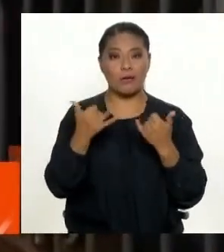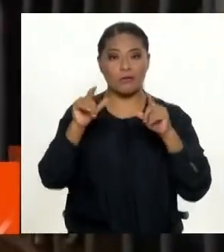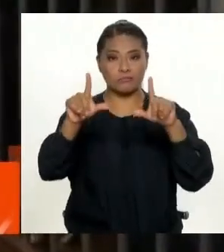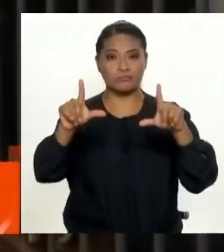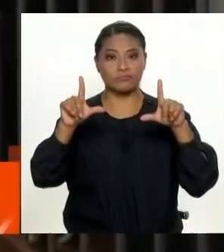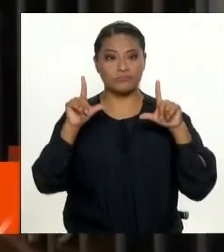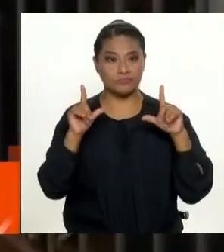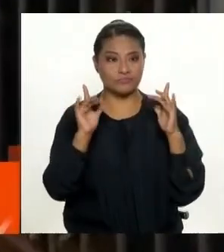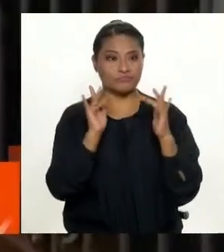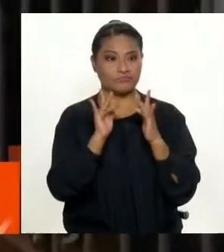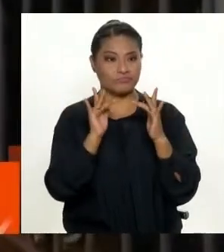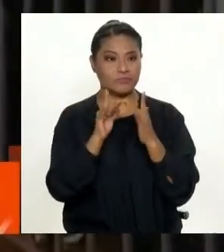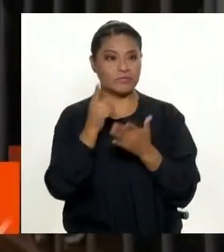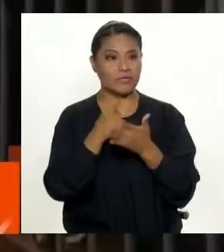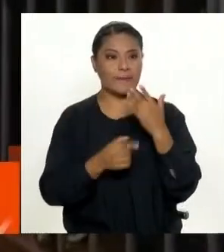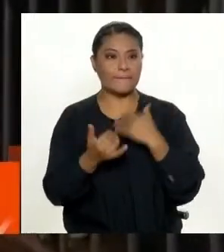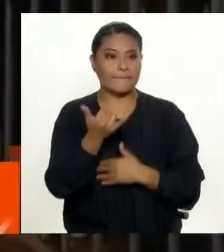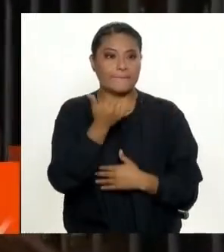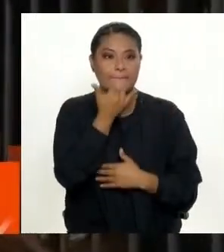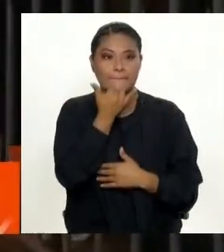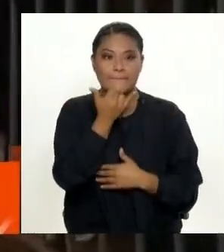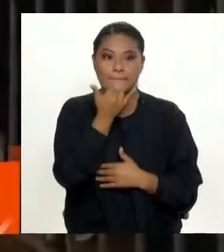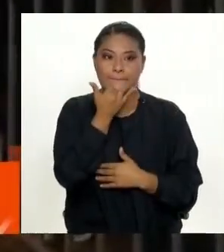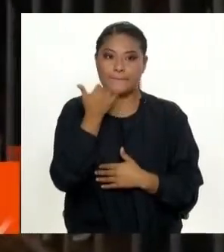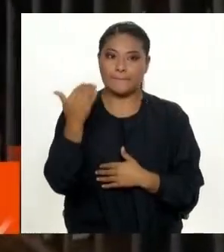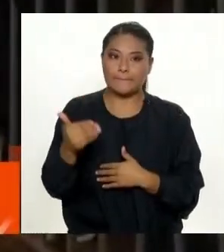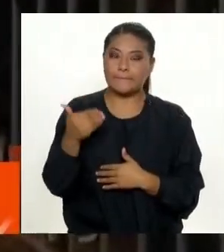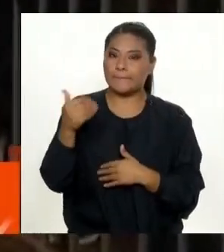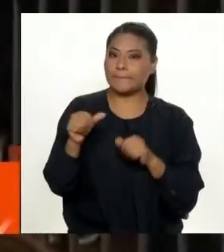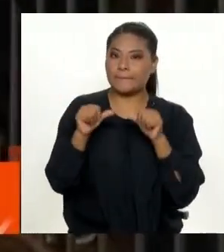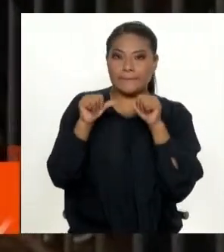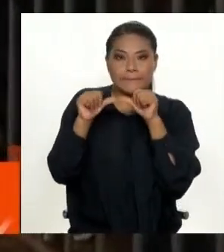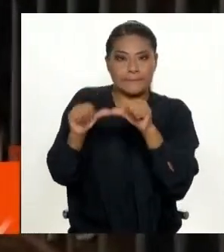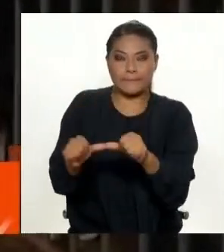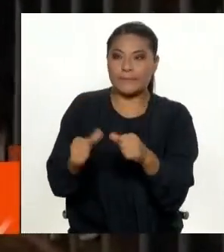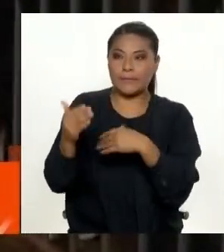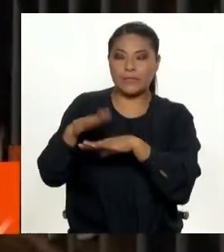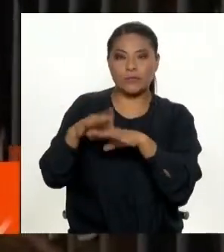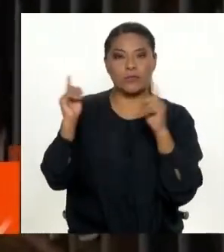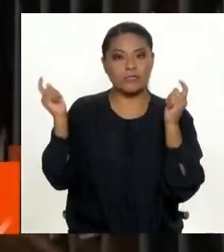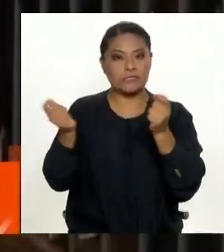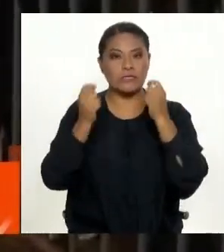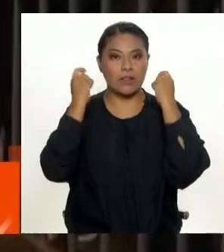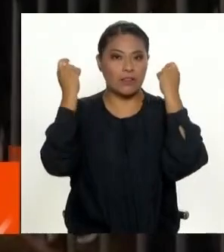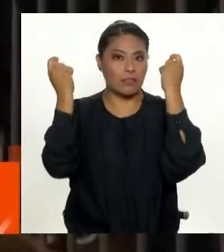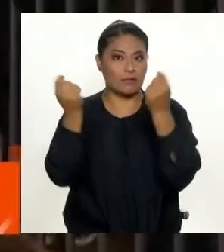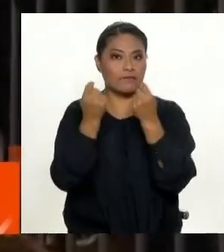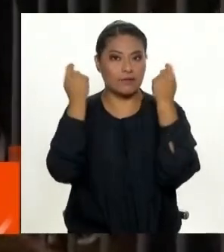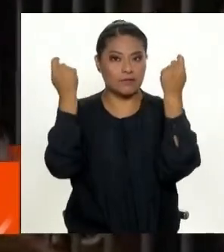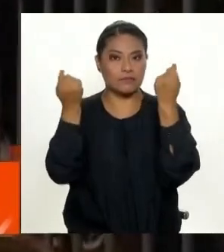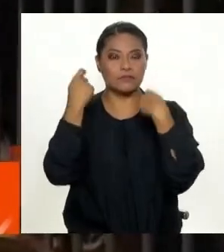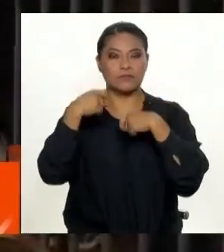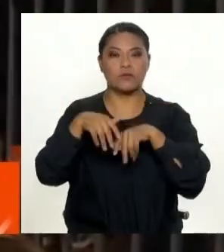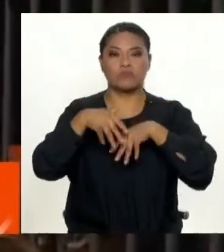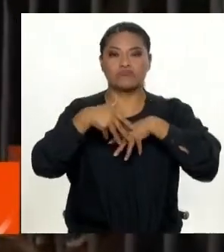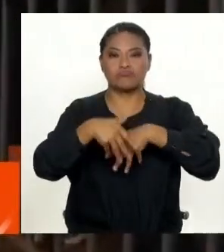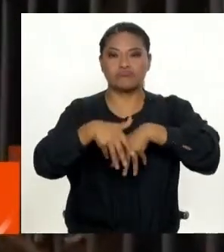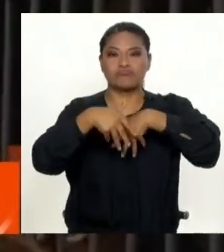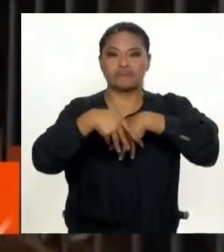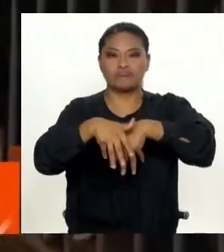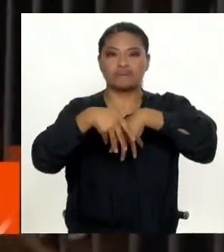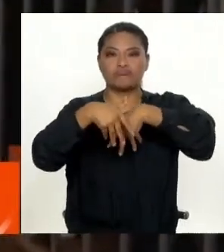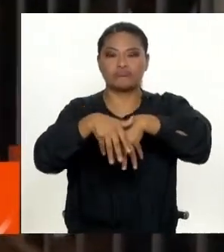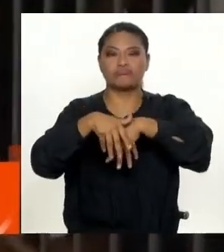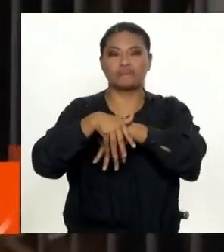Perú. ¿Qué está pasando? Pues continúa esa gran celebración, ese gran desfile cívico que ha iniciado desde